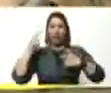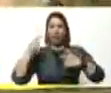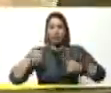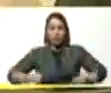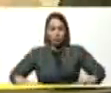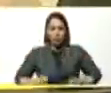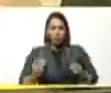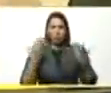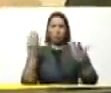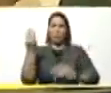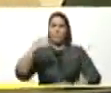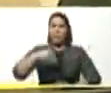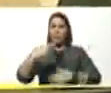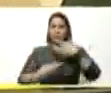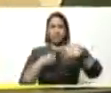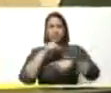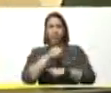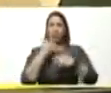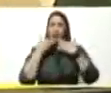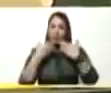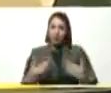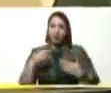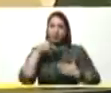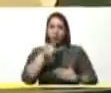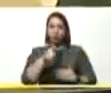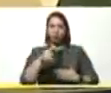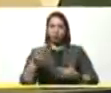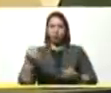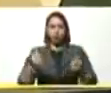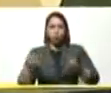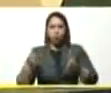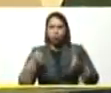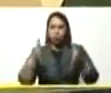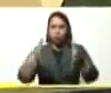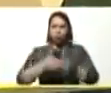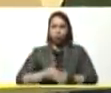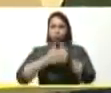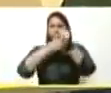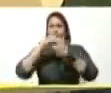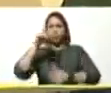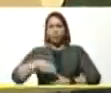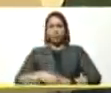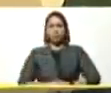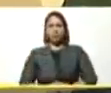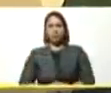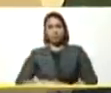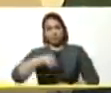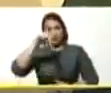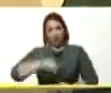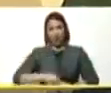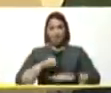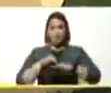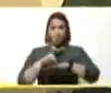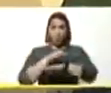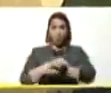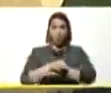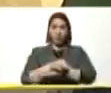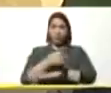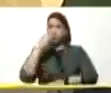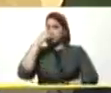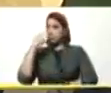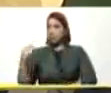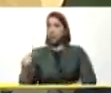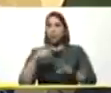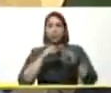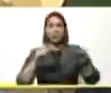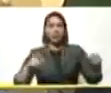magia revolucionaria, es gracias a su conducción, gracias a su liderazgo. Y bueno, desde aquí, desde el municipio Zamora, tierra de hombres